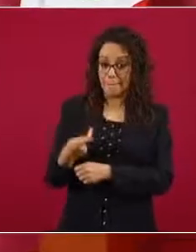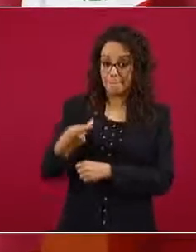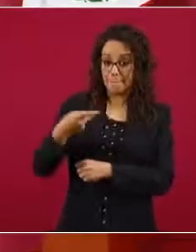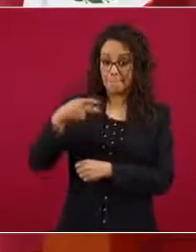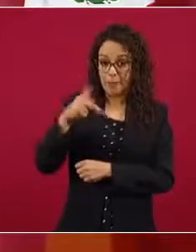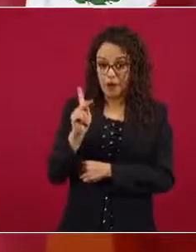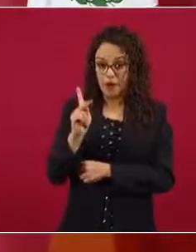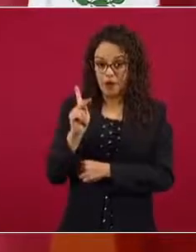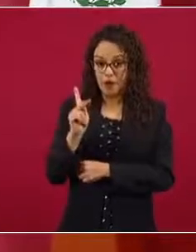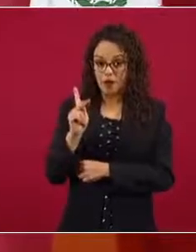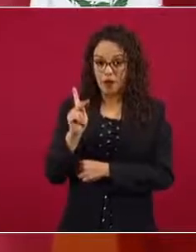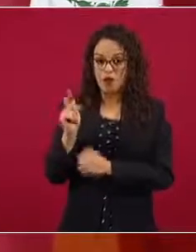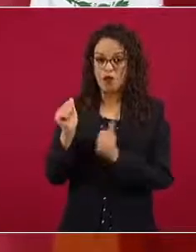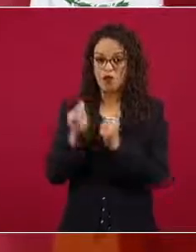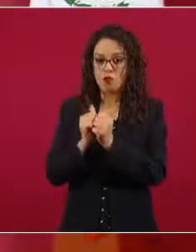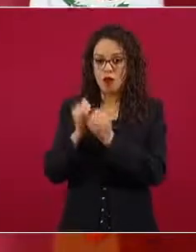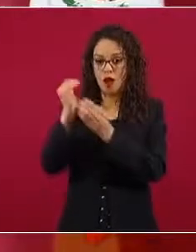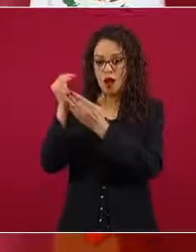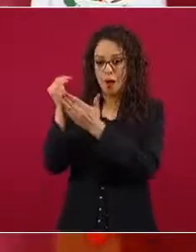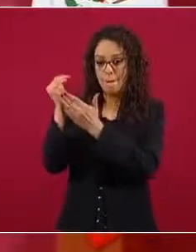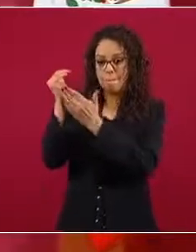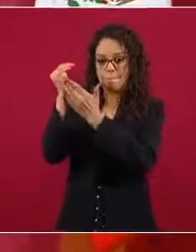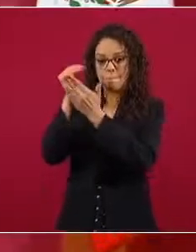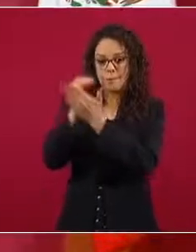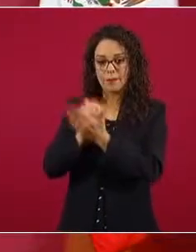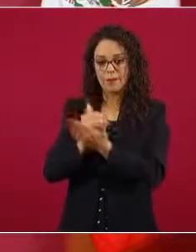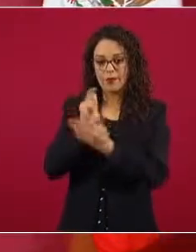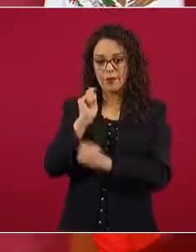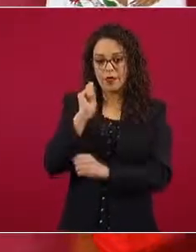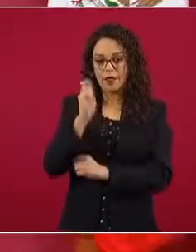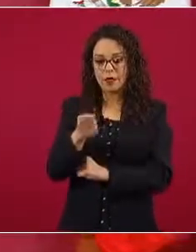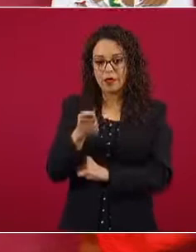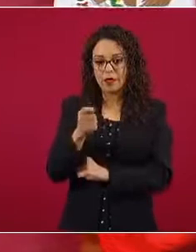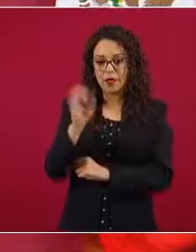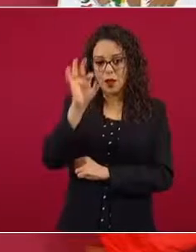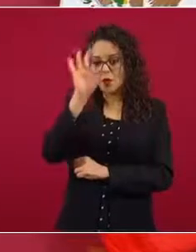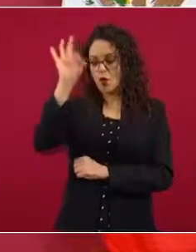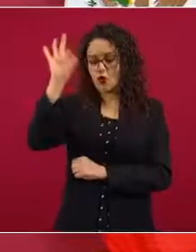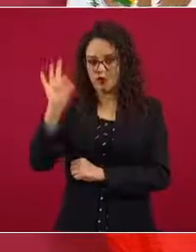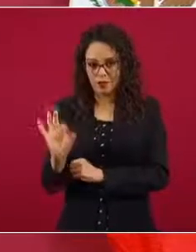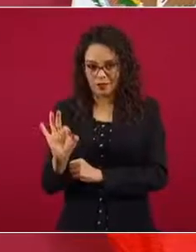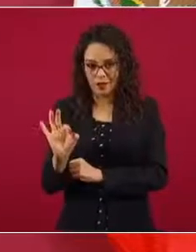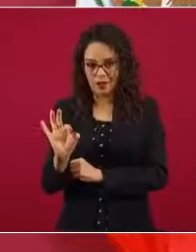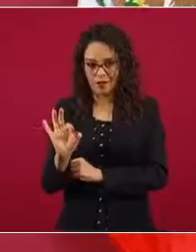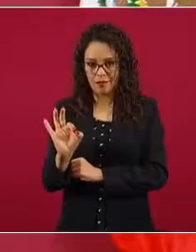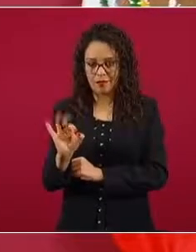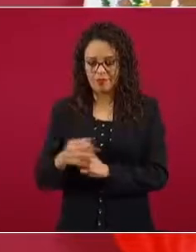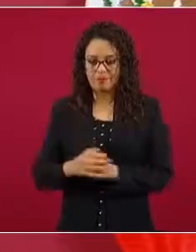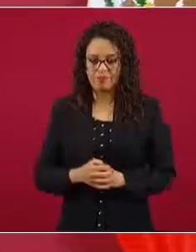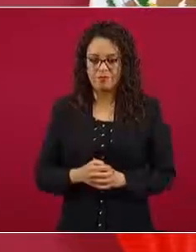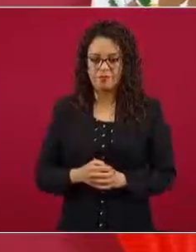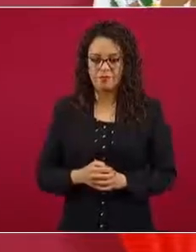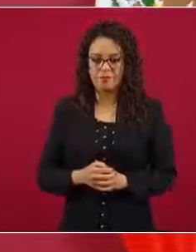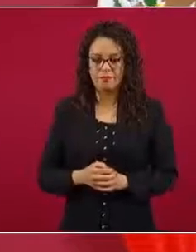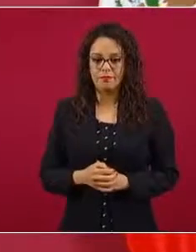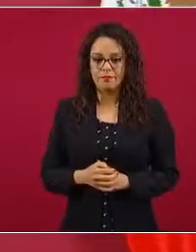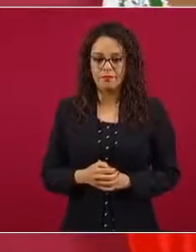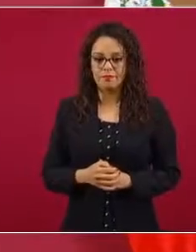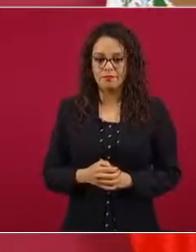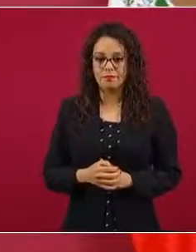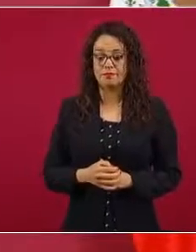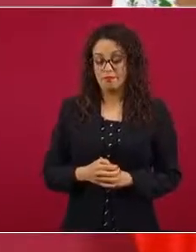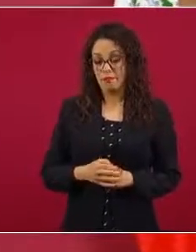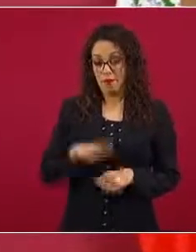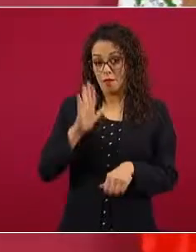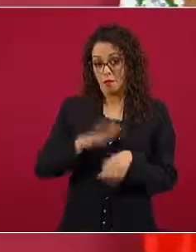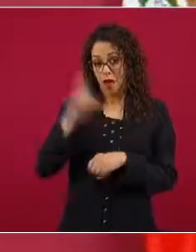margen que se ganó. Hubiera estado más